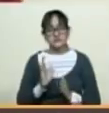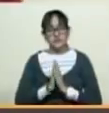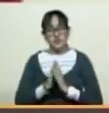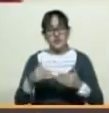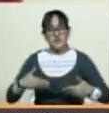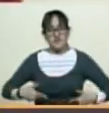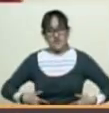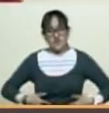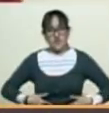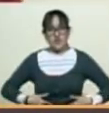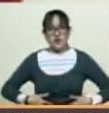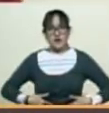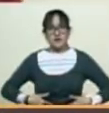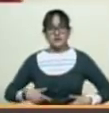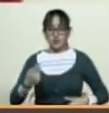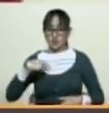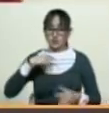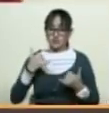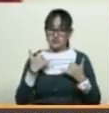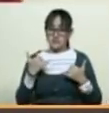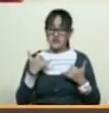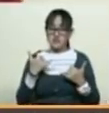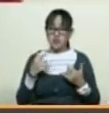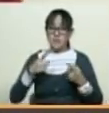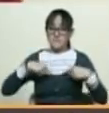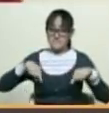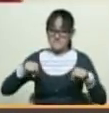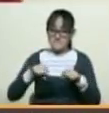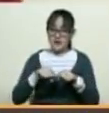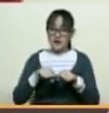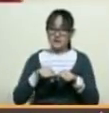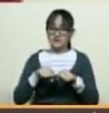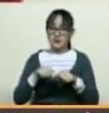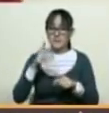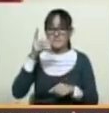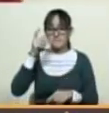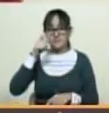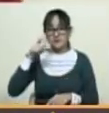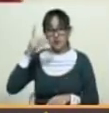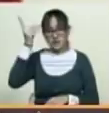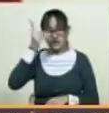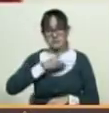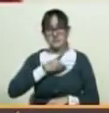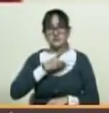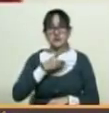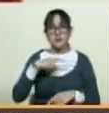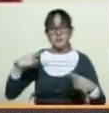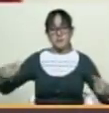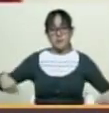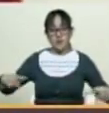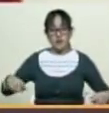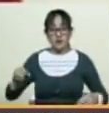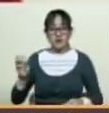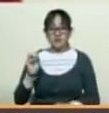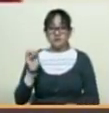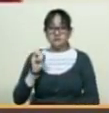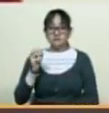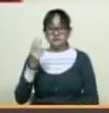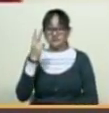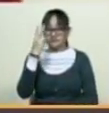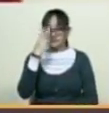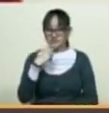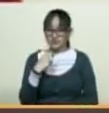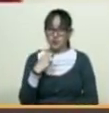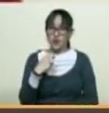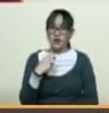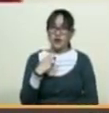el mayor esfuerzo posible para que las mesas donde haya personas con discapacidad motora o discapacidad